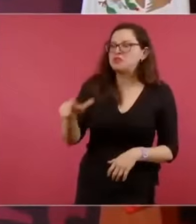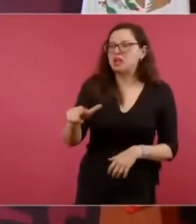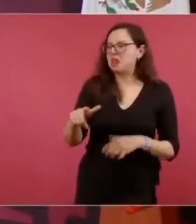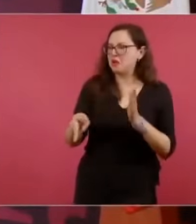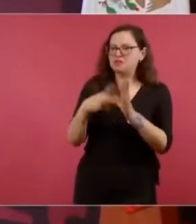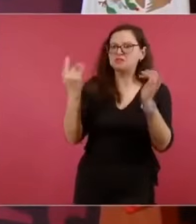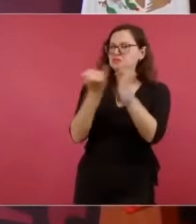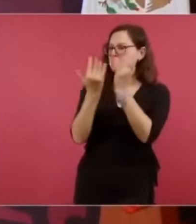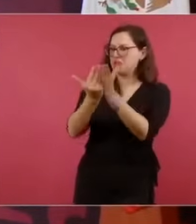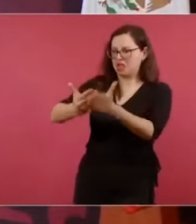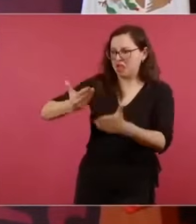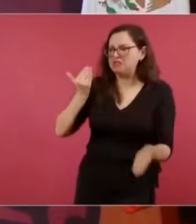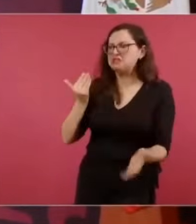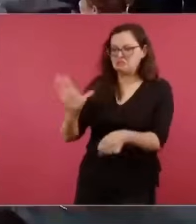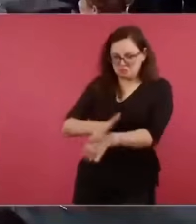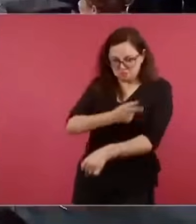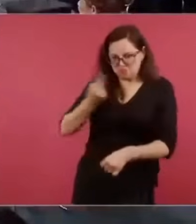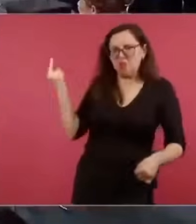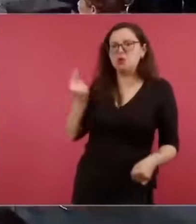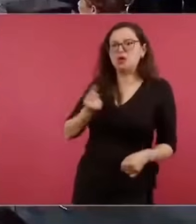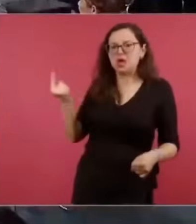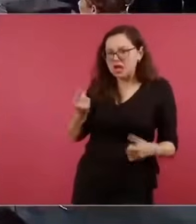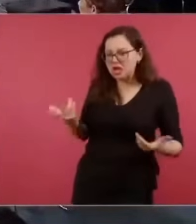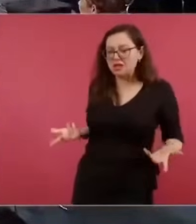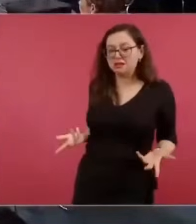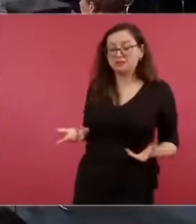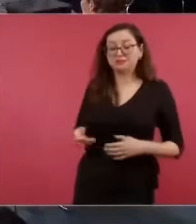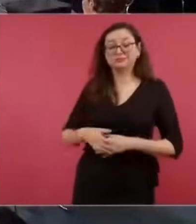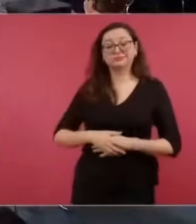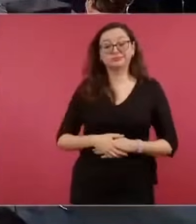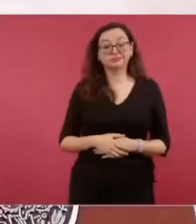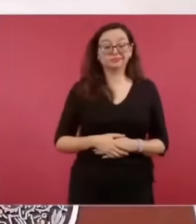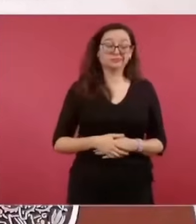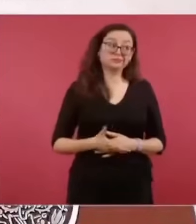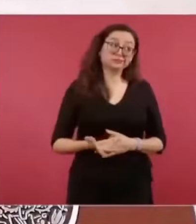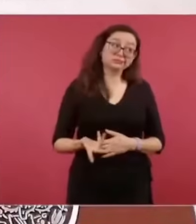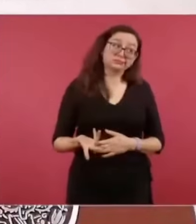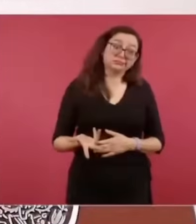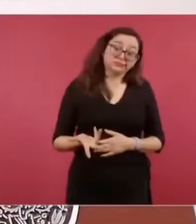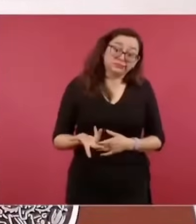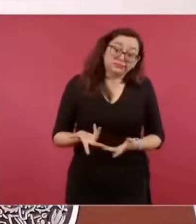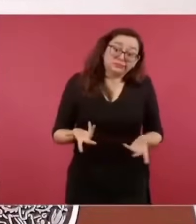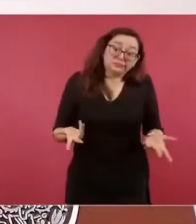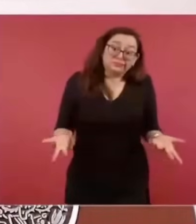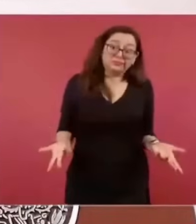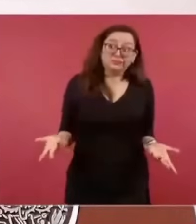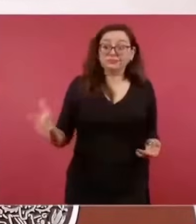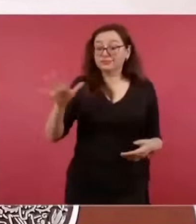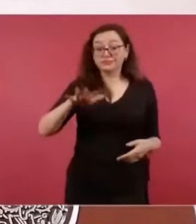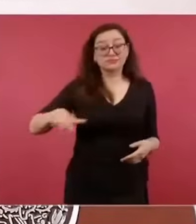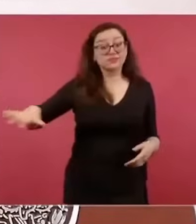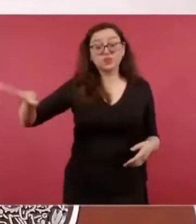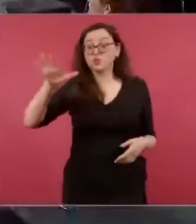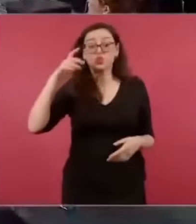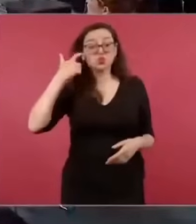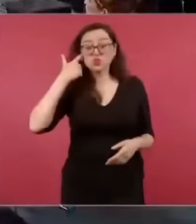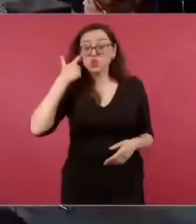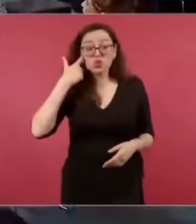Ya no quiere eso. Ni lo que vamos a ver ahora, porque a lo mejor ayer no se vio bien.